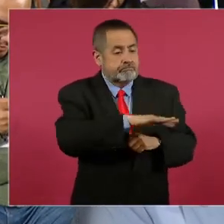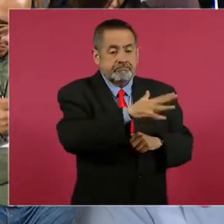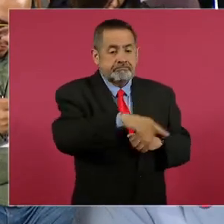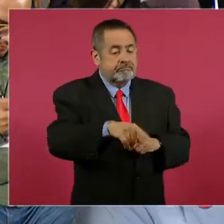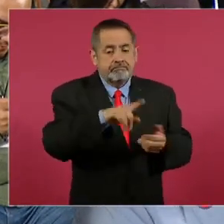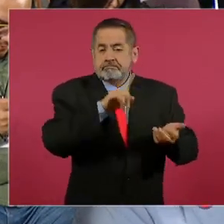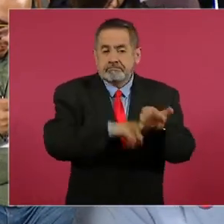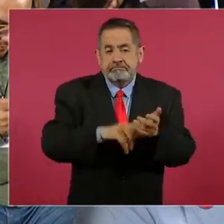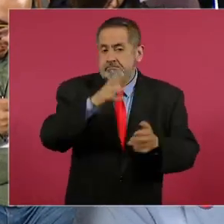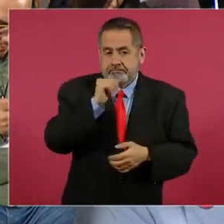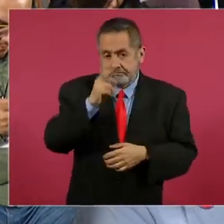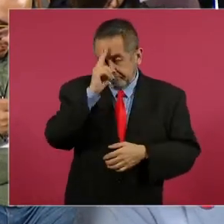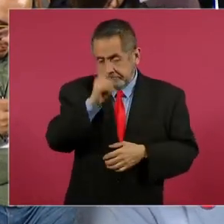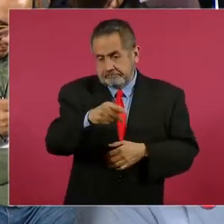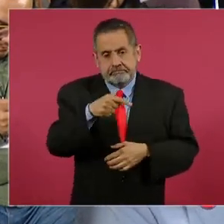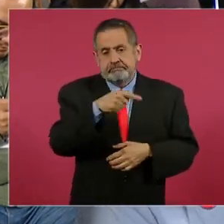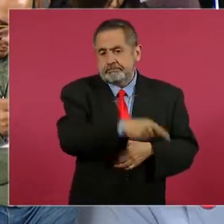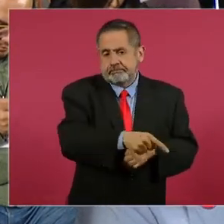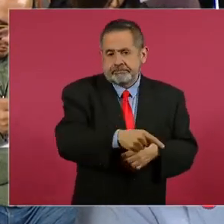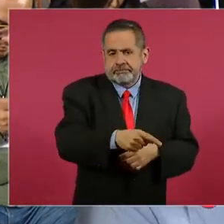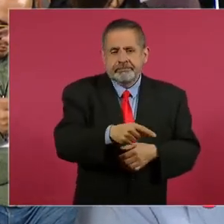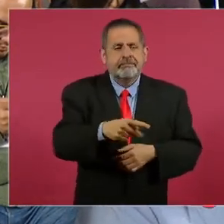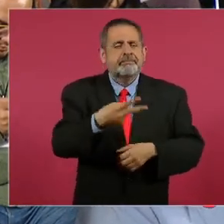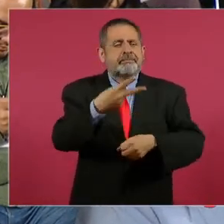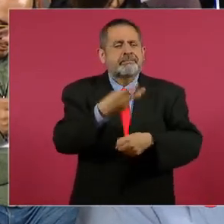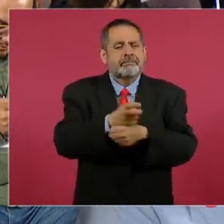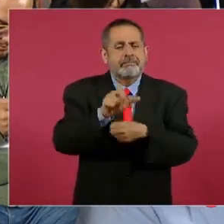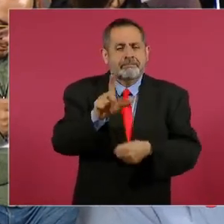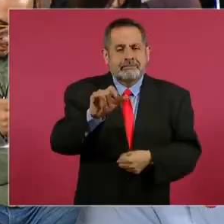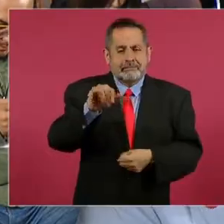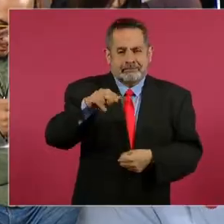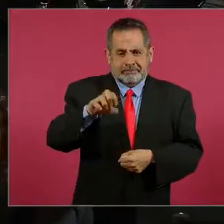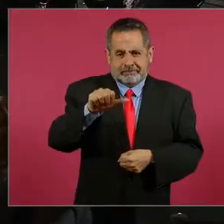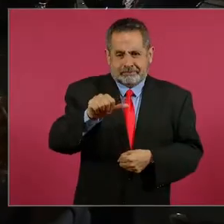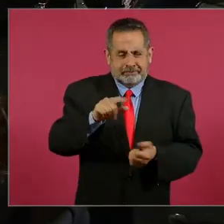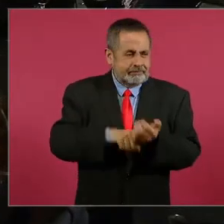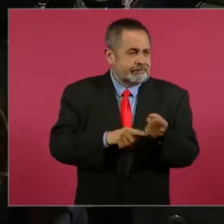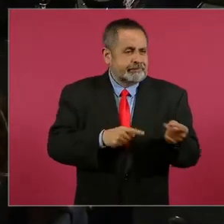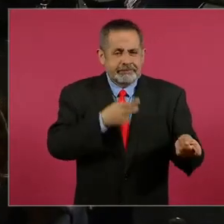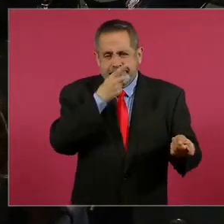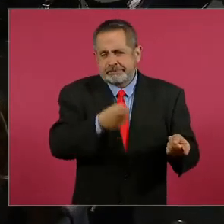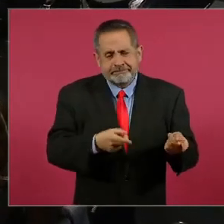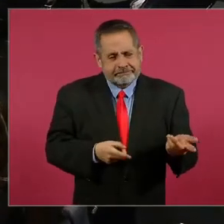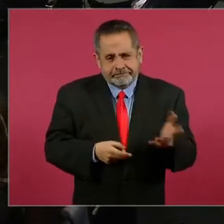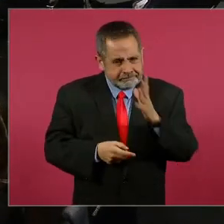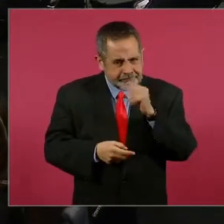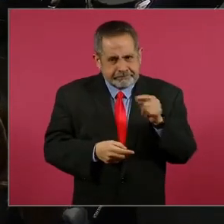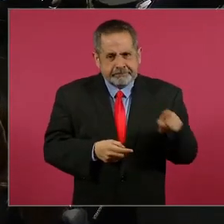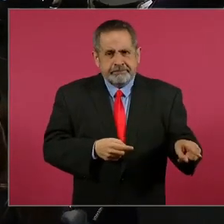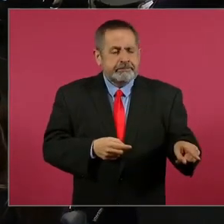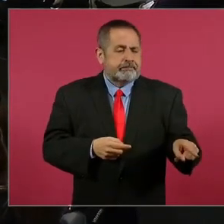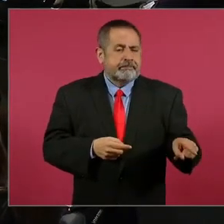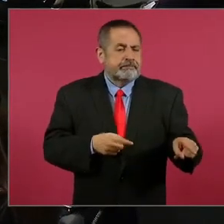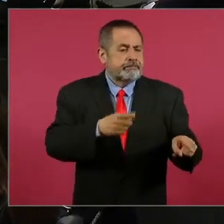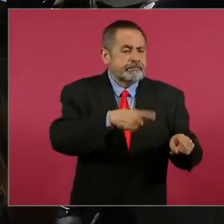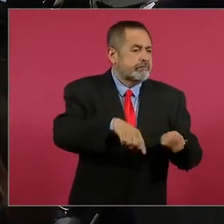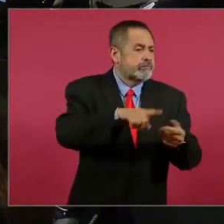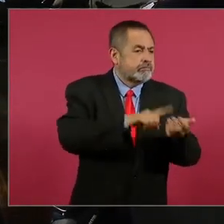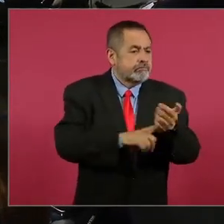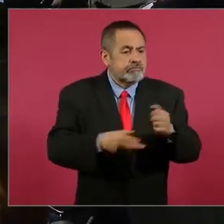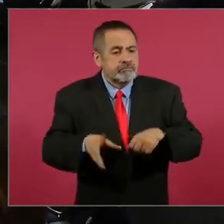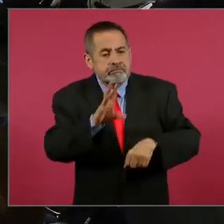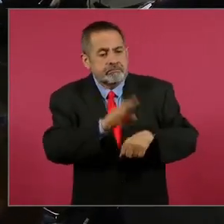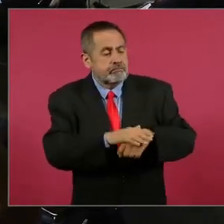línea, la cual se denomina así porque se ubica en la parte exterior de permisos o